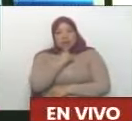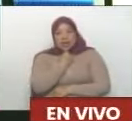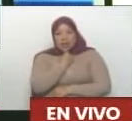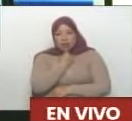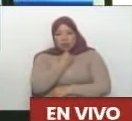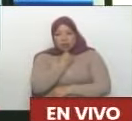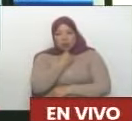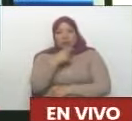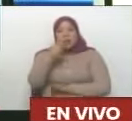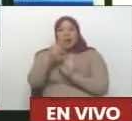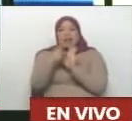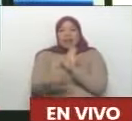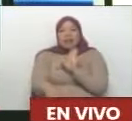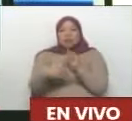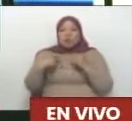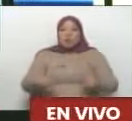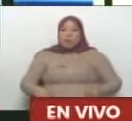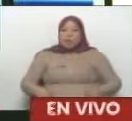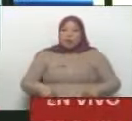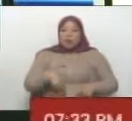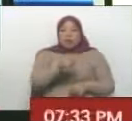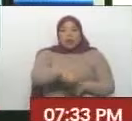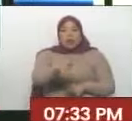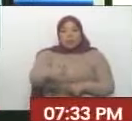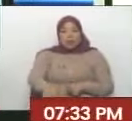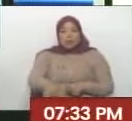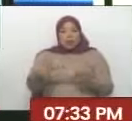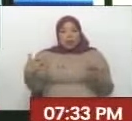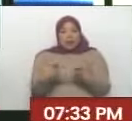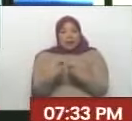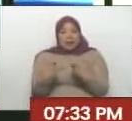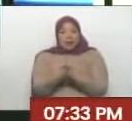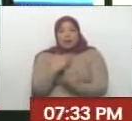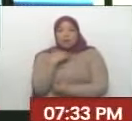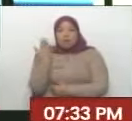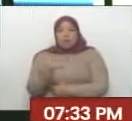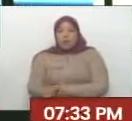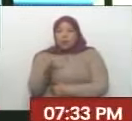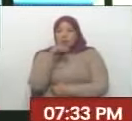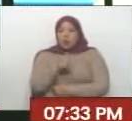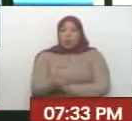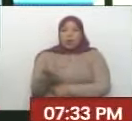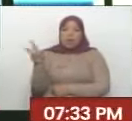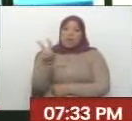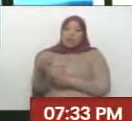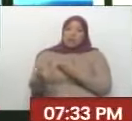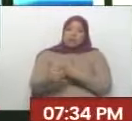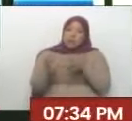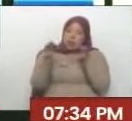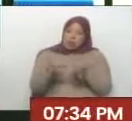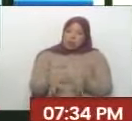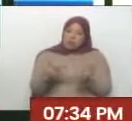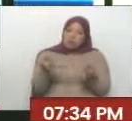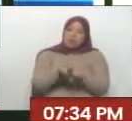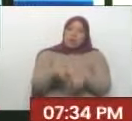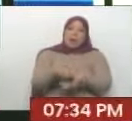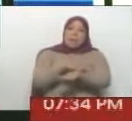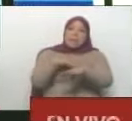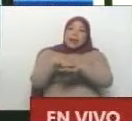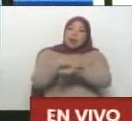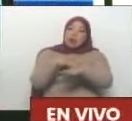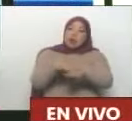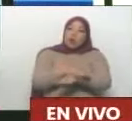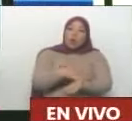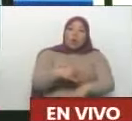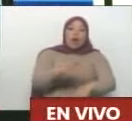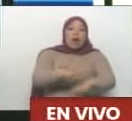velar por los derechos humanos de la humanidad. No tienen moral para hablar de Venezuela, así que hasta que no rectifiquen, pidan perdón